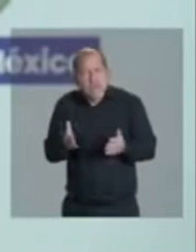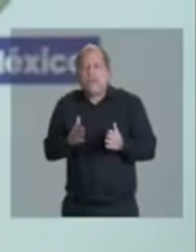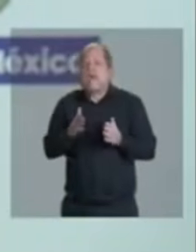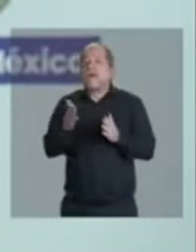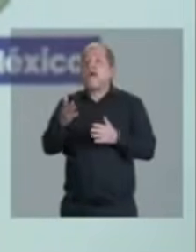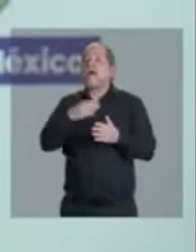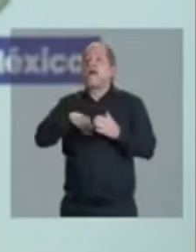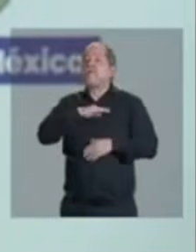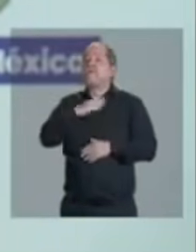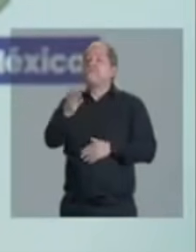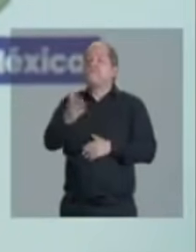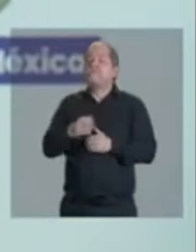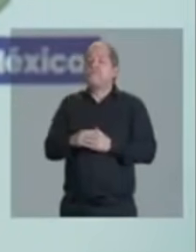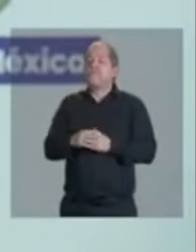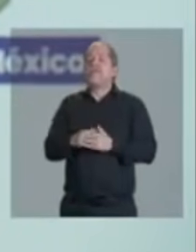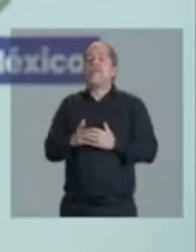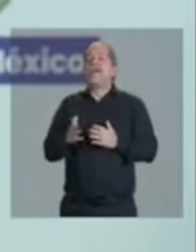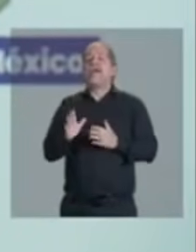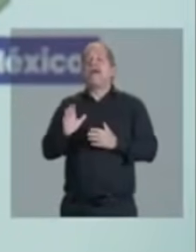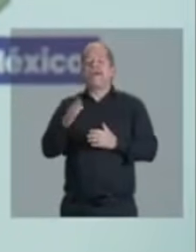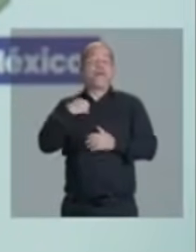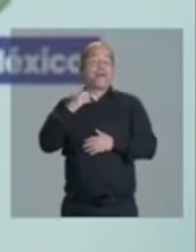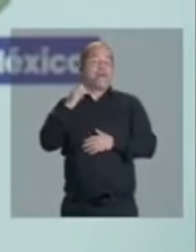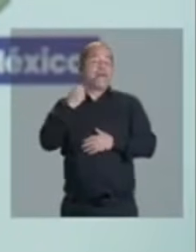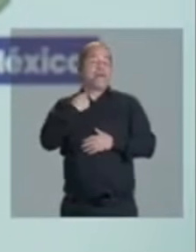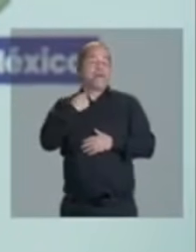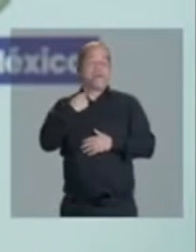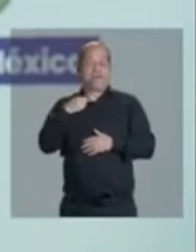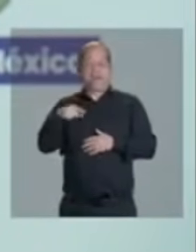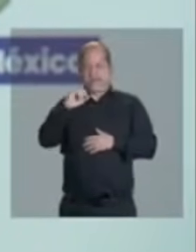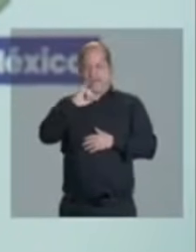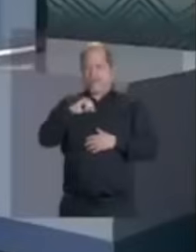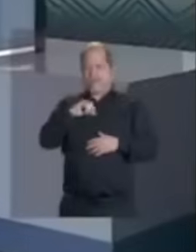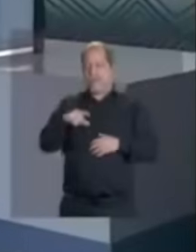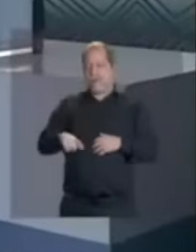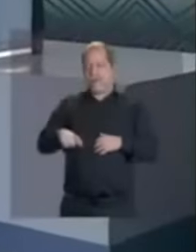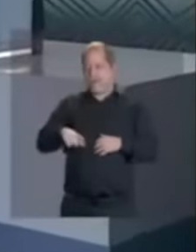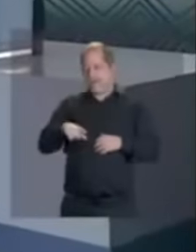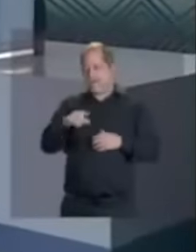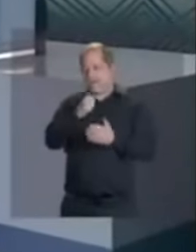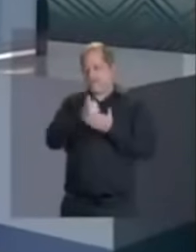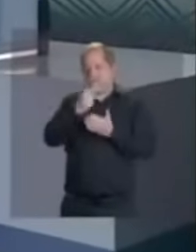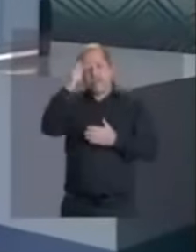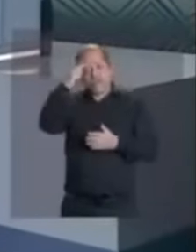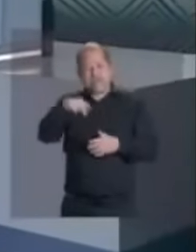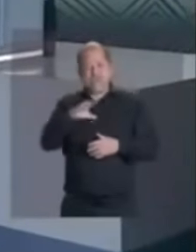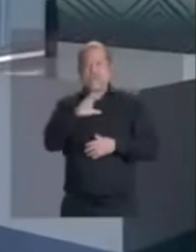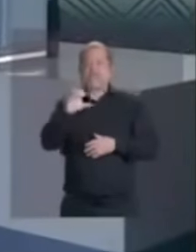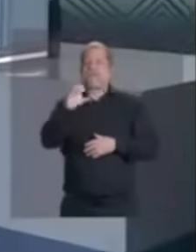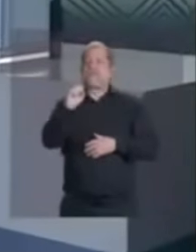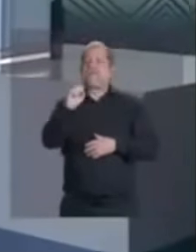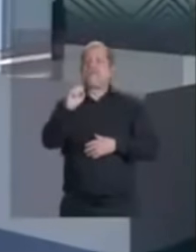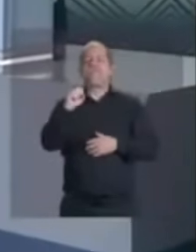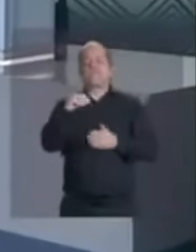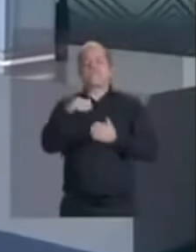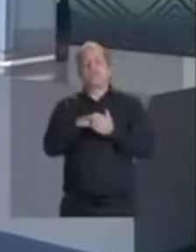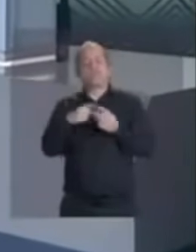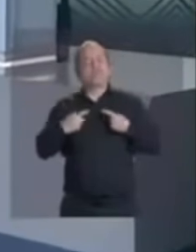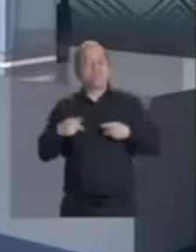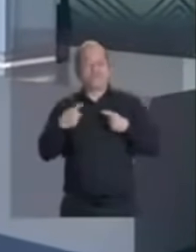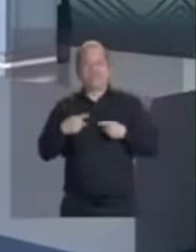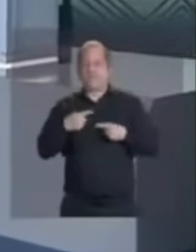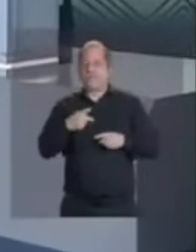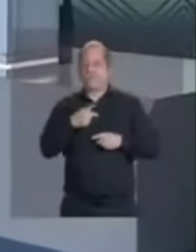pobreza siendo jefa de gobierno es su servidora. 533 mil personas salieron de la pobreza. De igual manera disminuimos